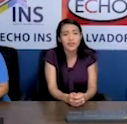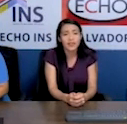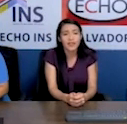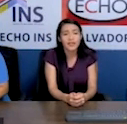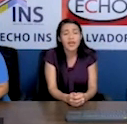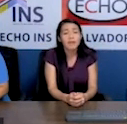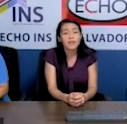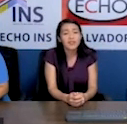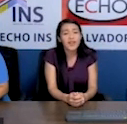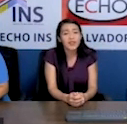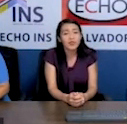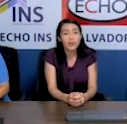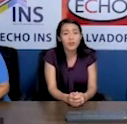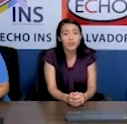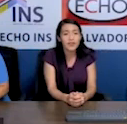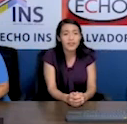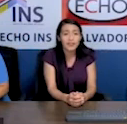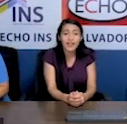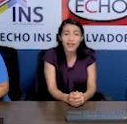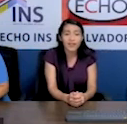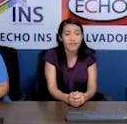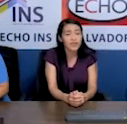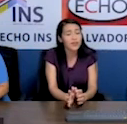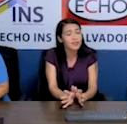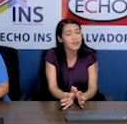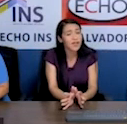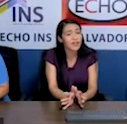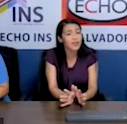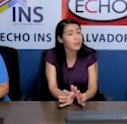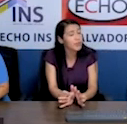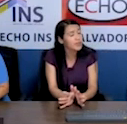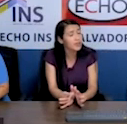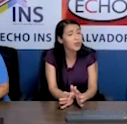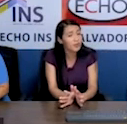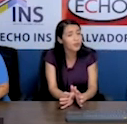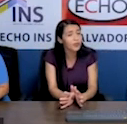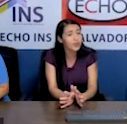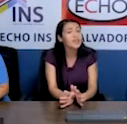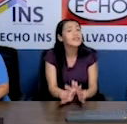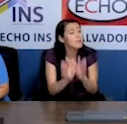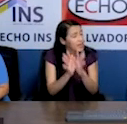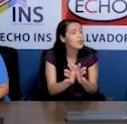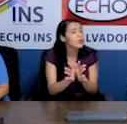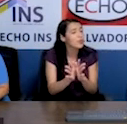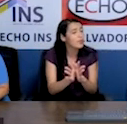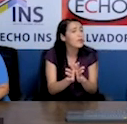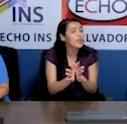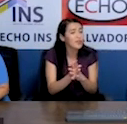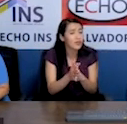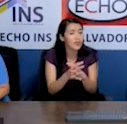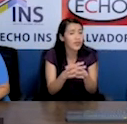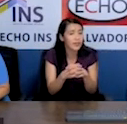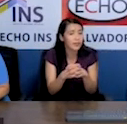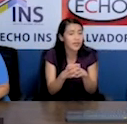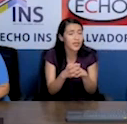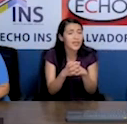varias especialidades. Pensar que no es posible hacer nada debido a que se trata de un paciente moribundo también es otro tópico al que